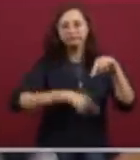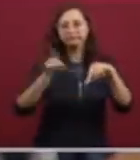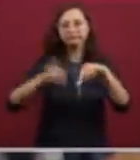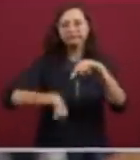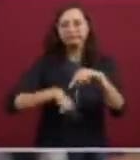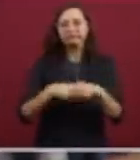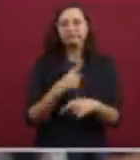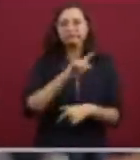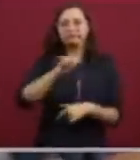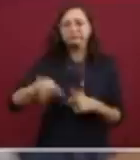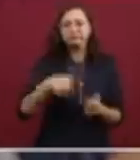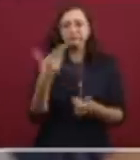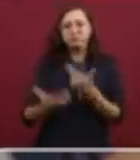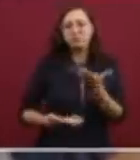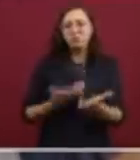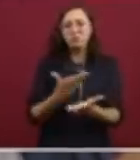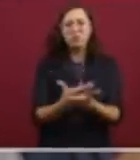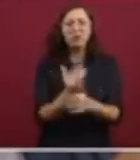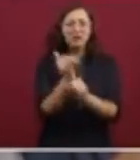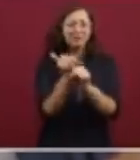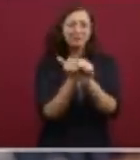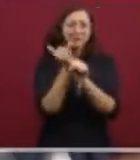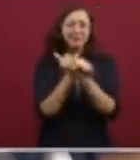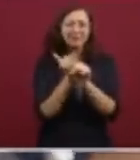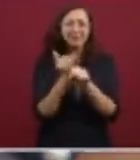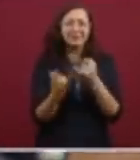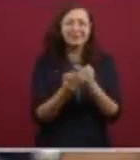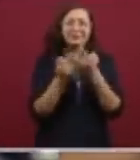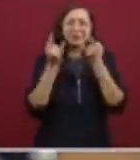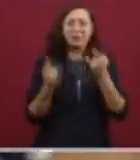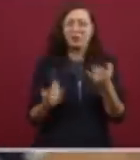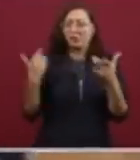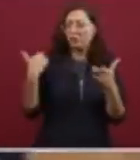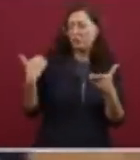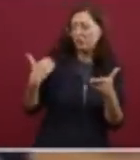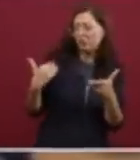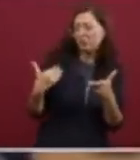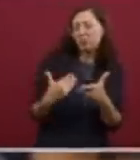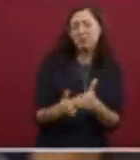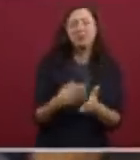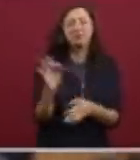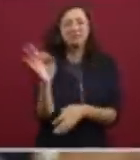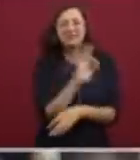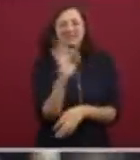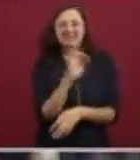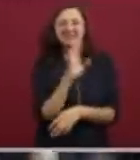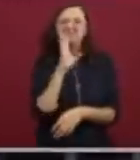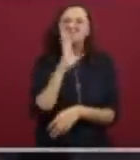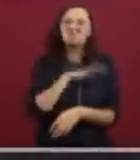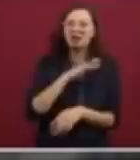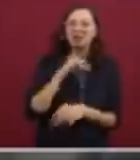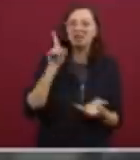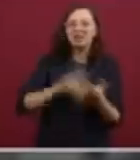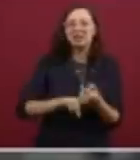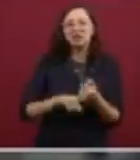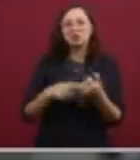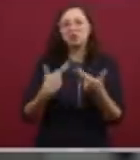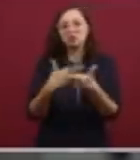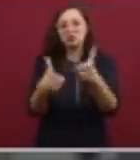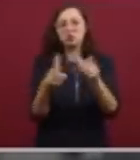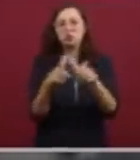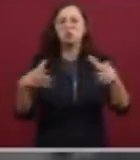una investigación que daba por antecedentes varias posibles malos manejos dentro de la cooperativa La Cruz